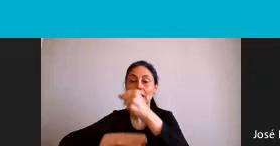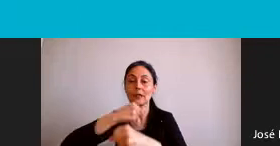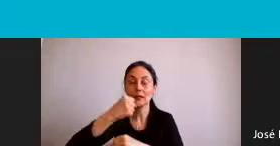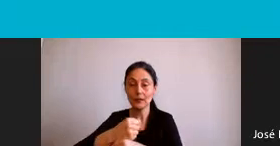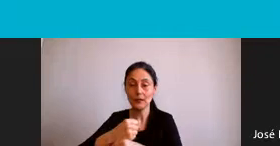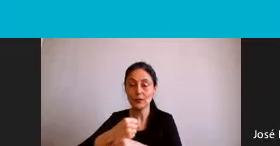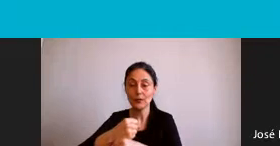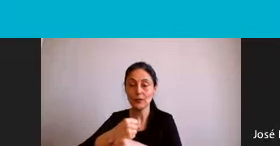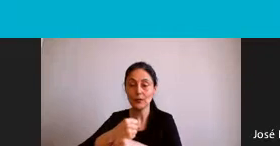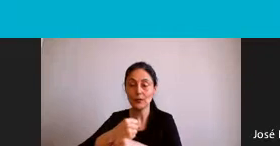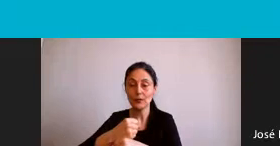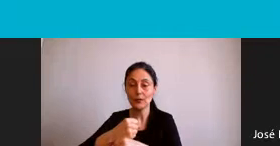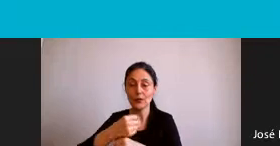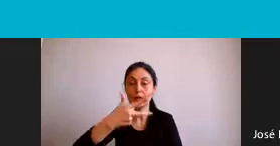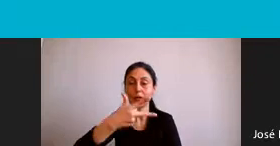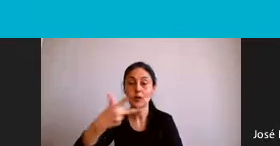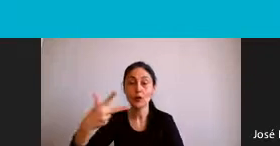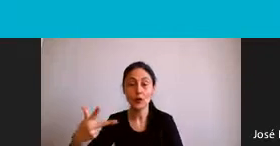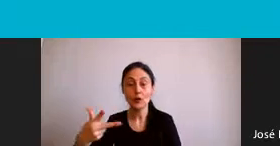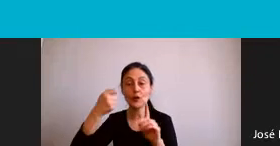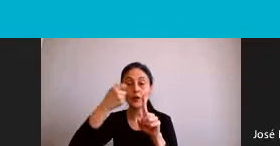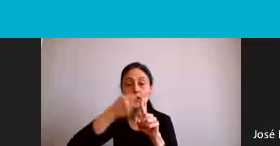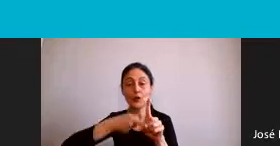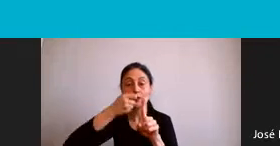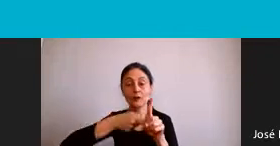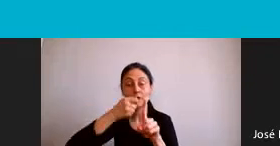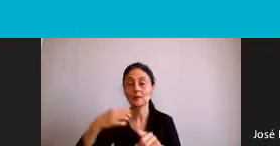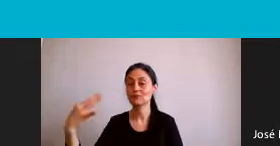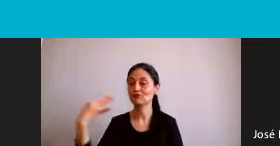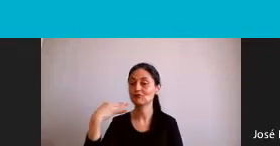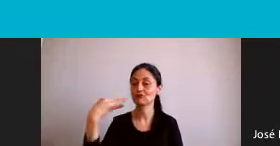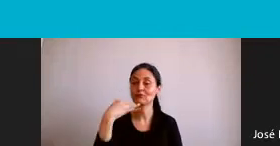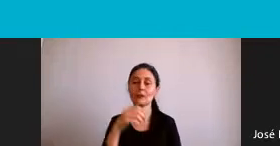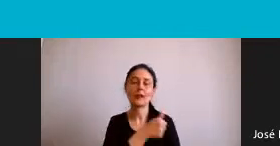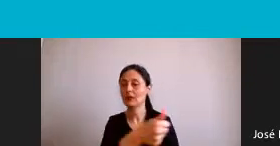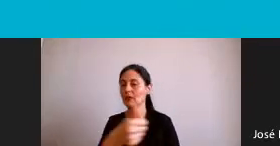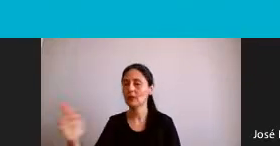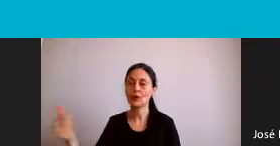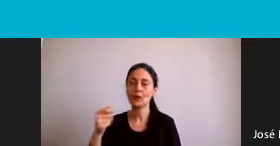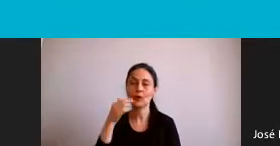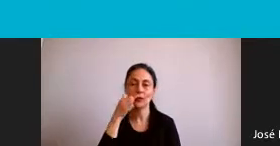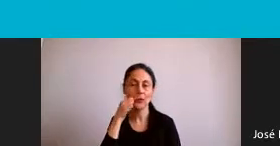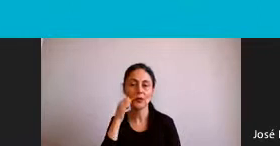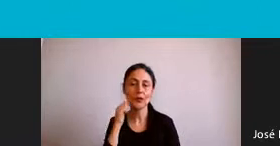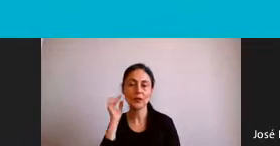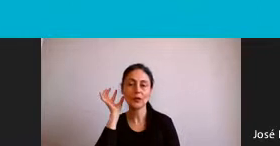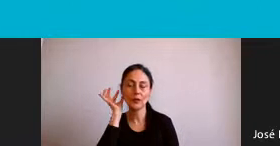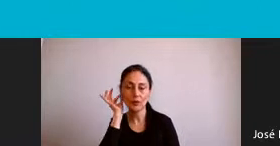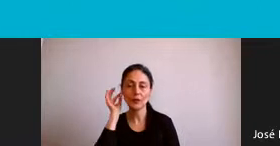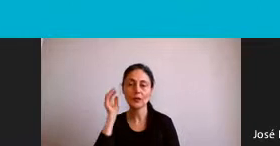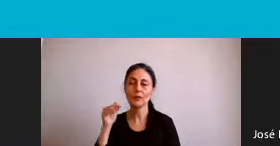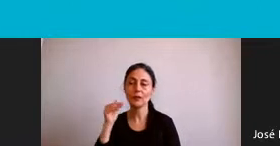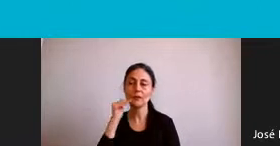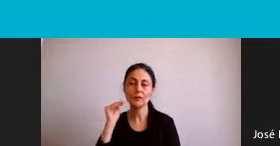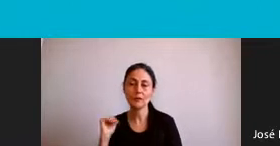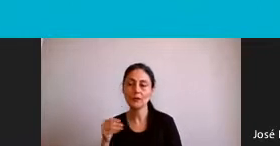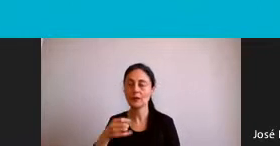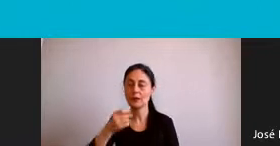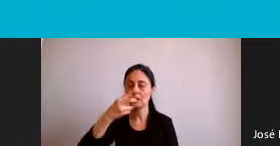meses prácticamente ya, han afectado a todos, a niños, niñas, adolescentes, adultos, a personal de la salud, a adultos